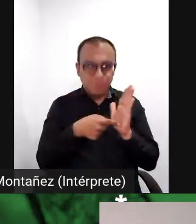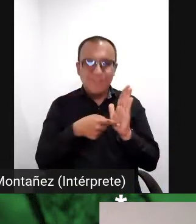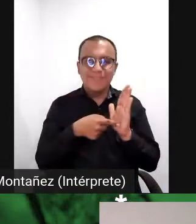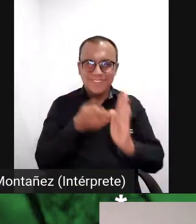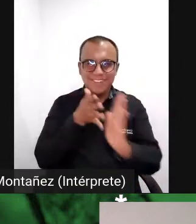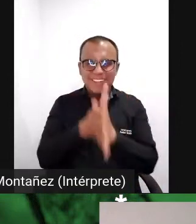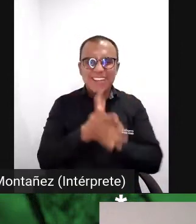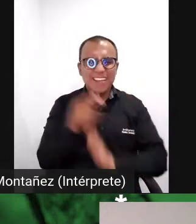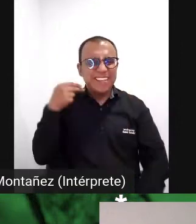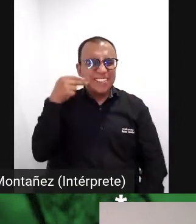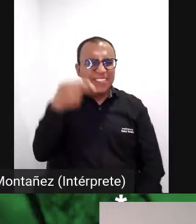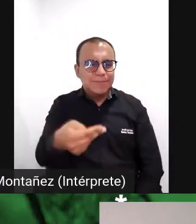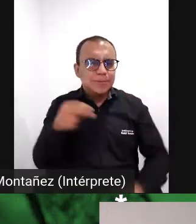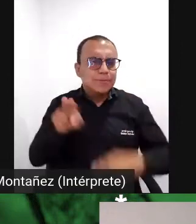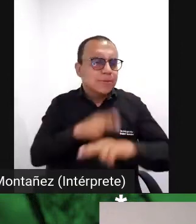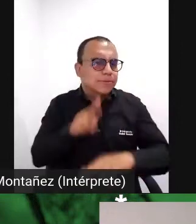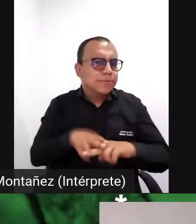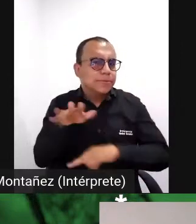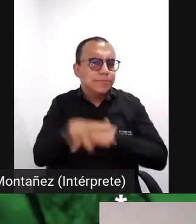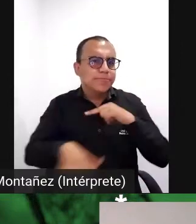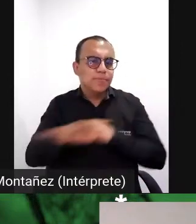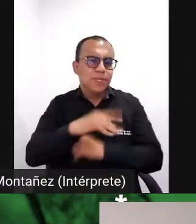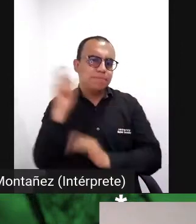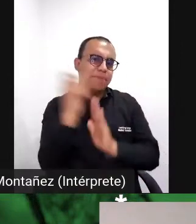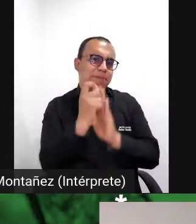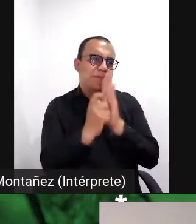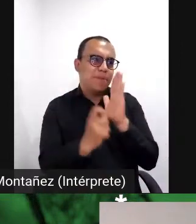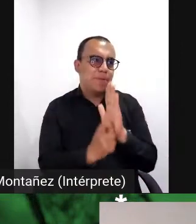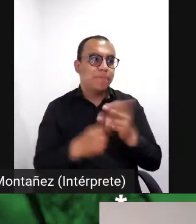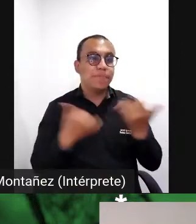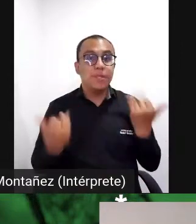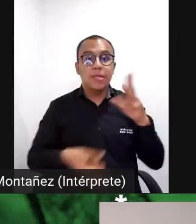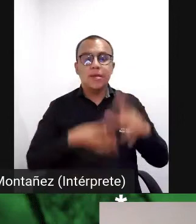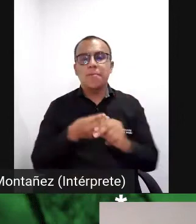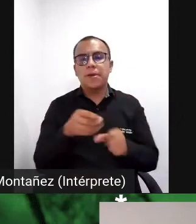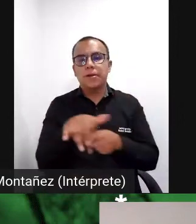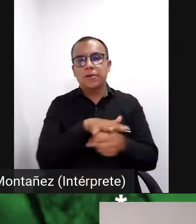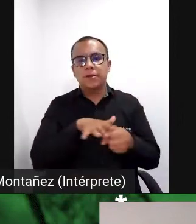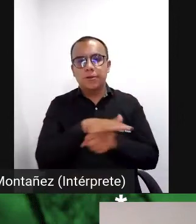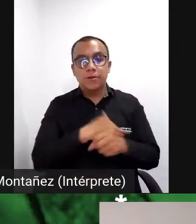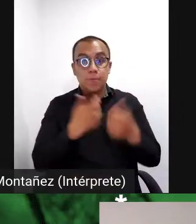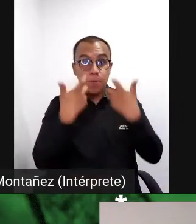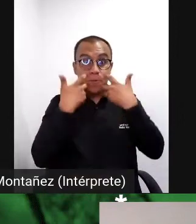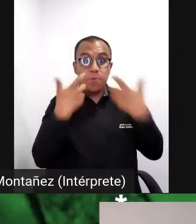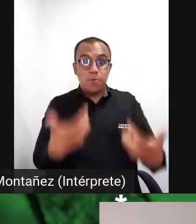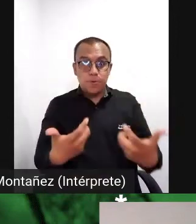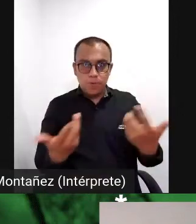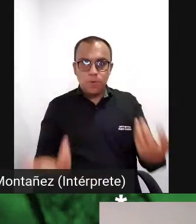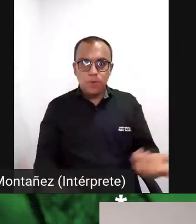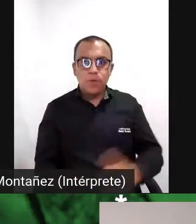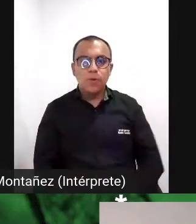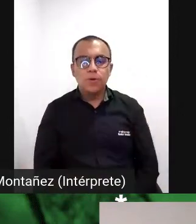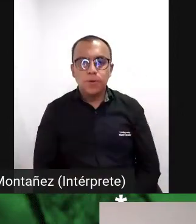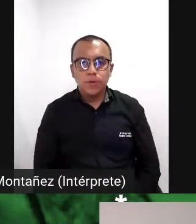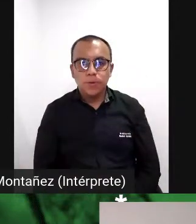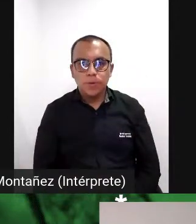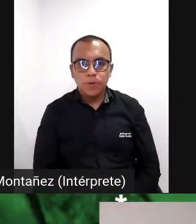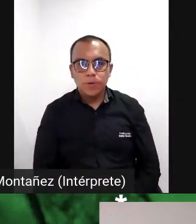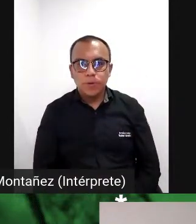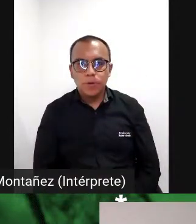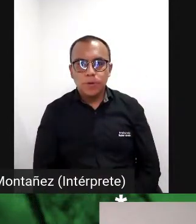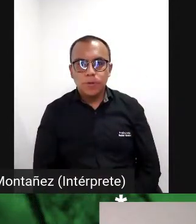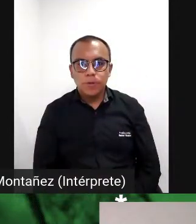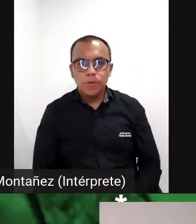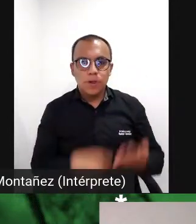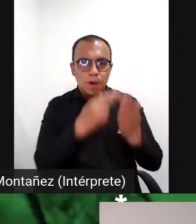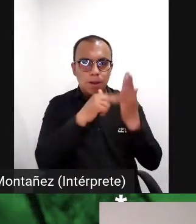su historia natural y sus particularidades. Y hay casos tan sorprendentes como el del tigrillo, que fue retratado,